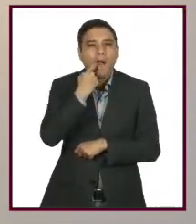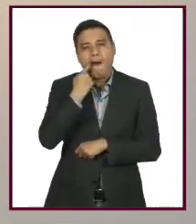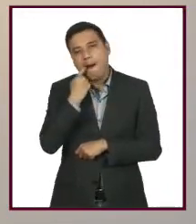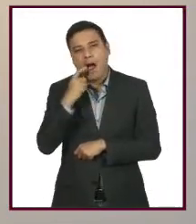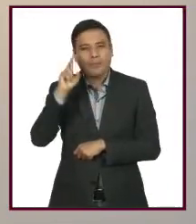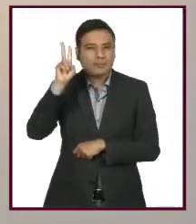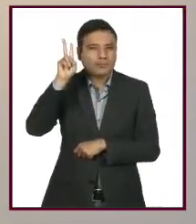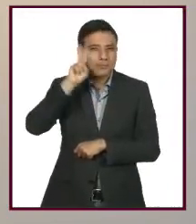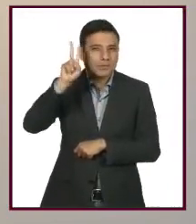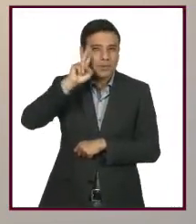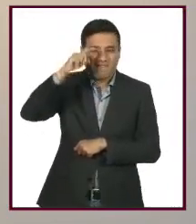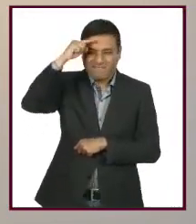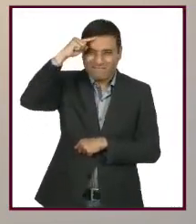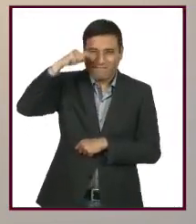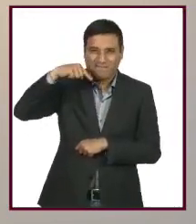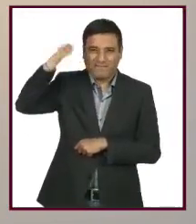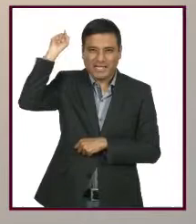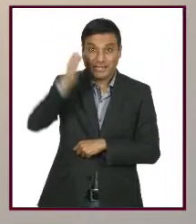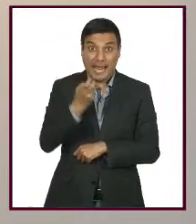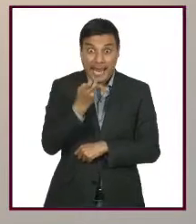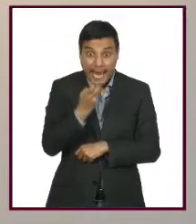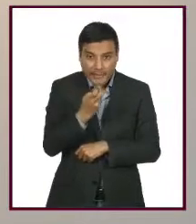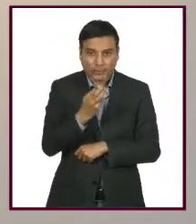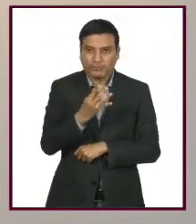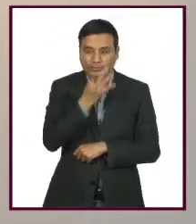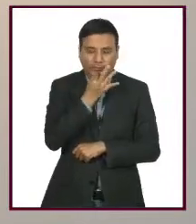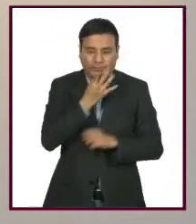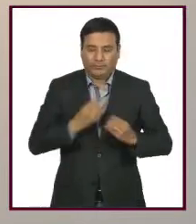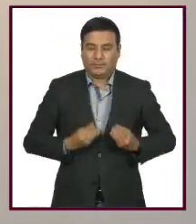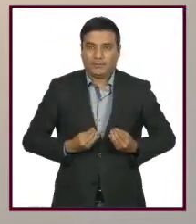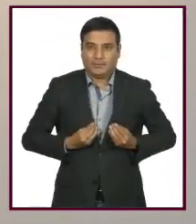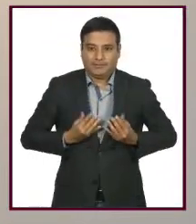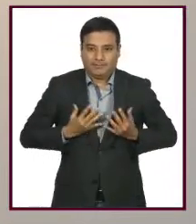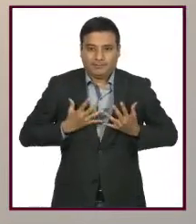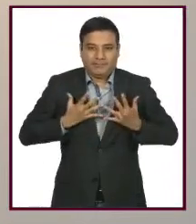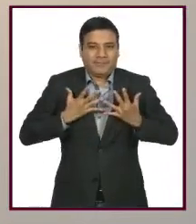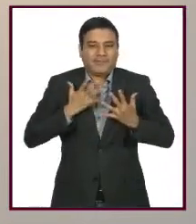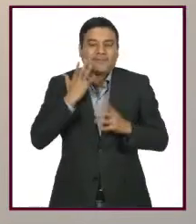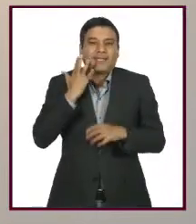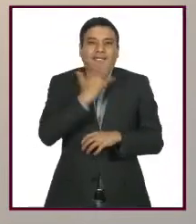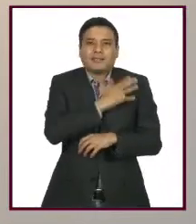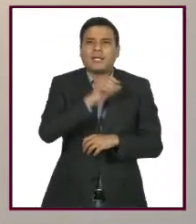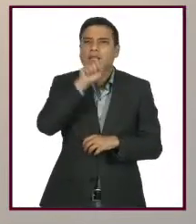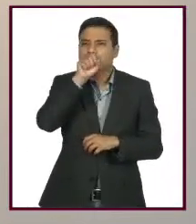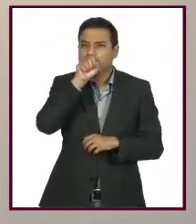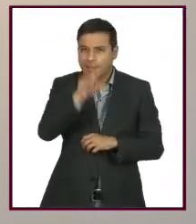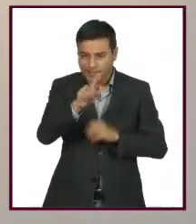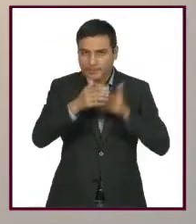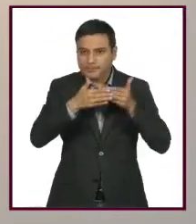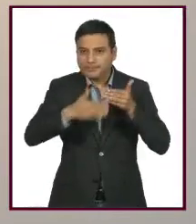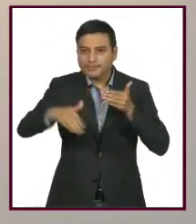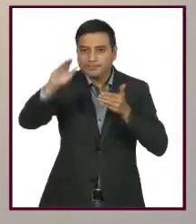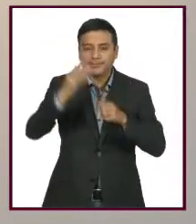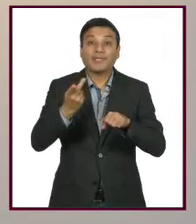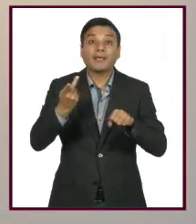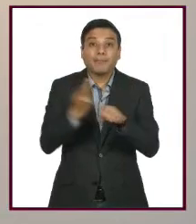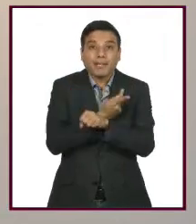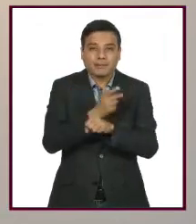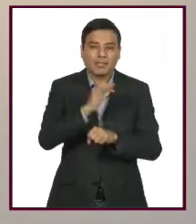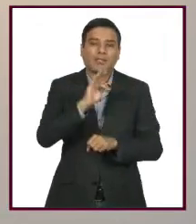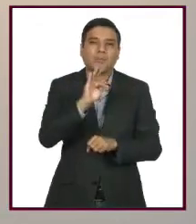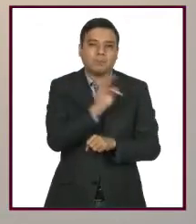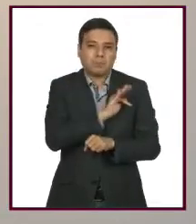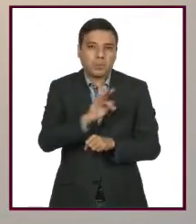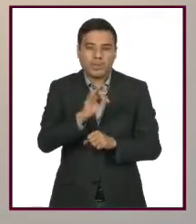esto es el efecto inmediato, pero como hemos visto, también tiene muchos efectos a largo plazo, ¿no? Como puede ser alteración en